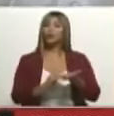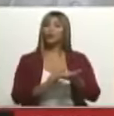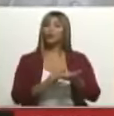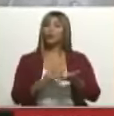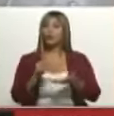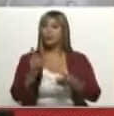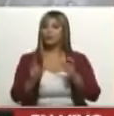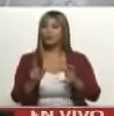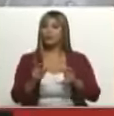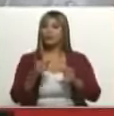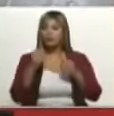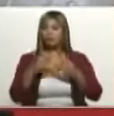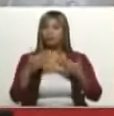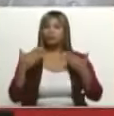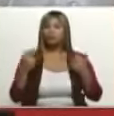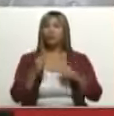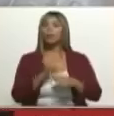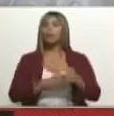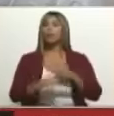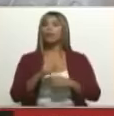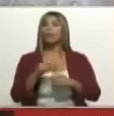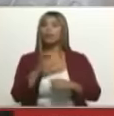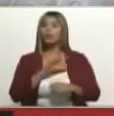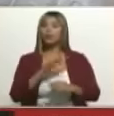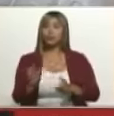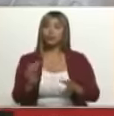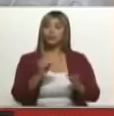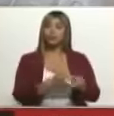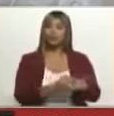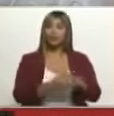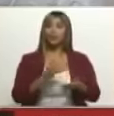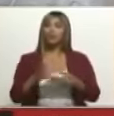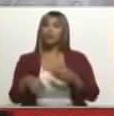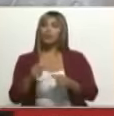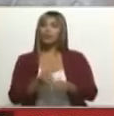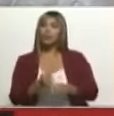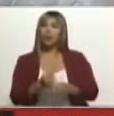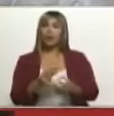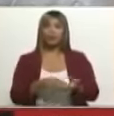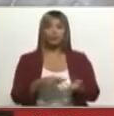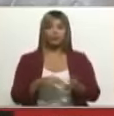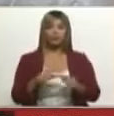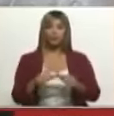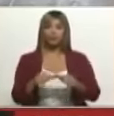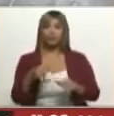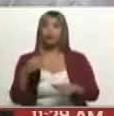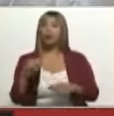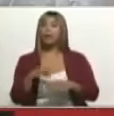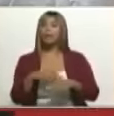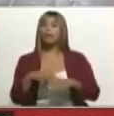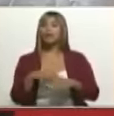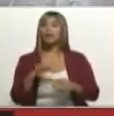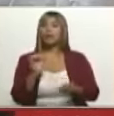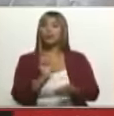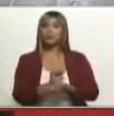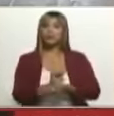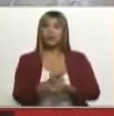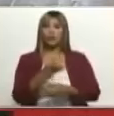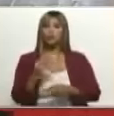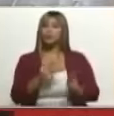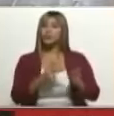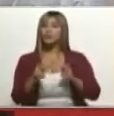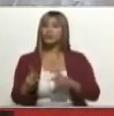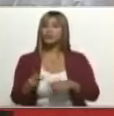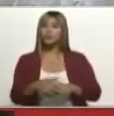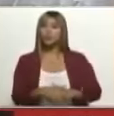ciudadanos a la sociedad, luego de un trabajo constante, permanente, que lleva el Ministerio Penitenciario con mucha